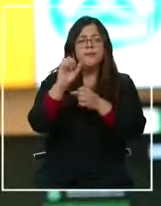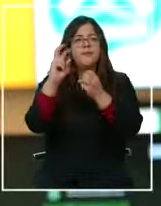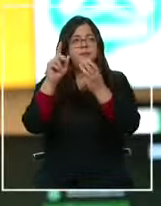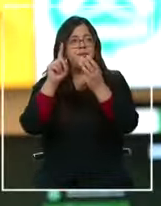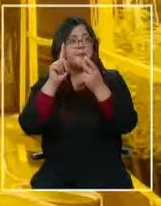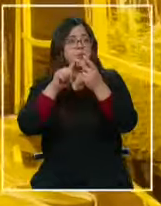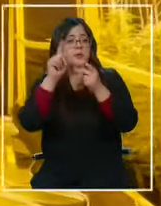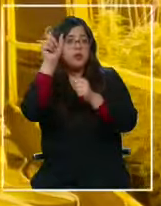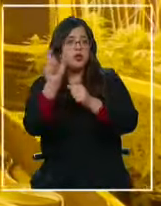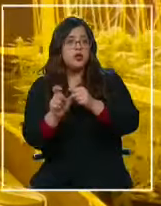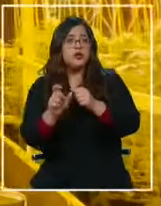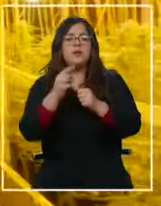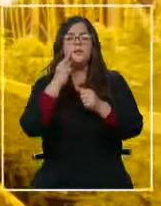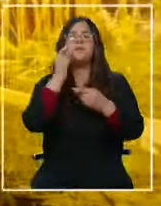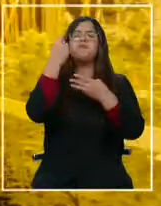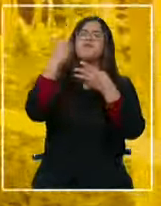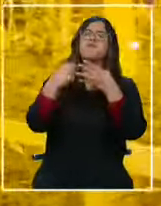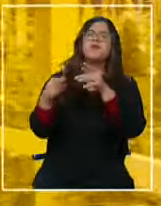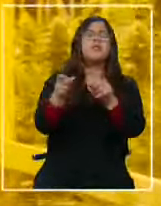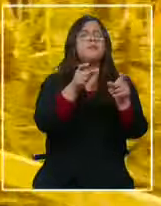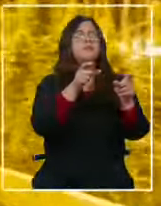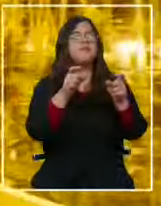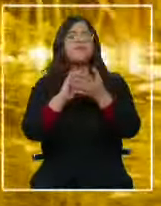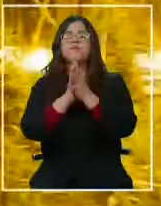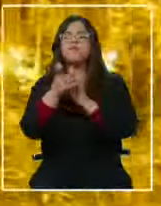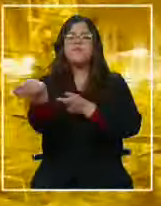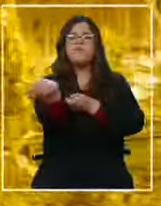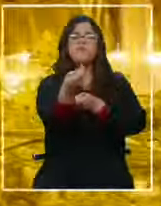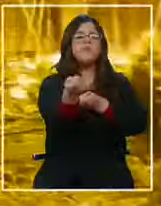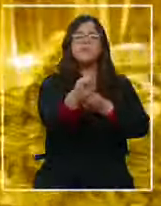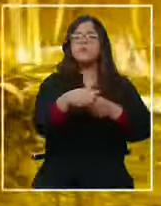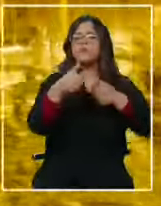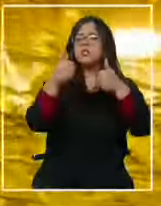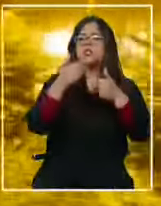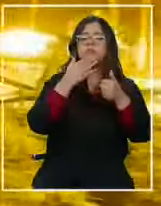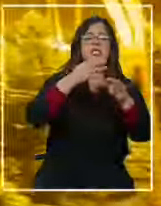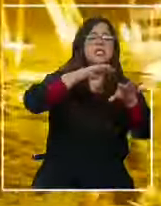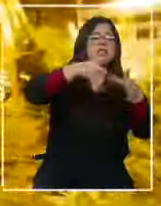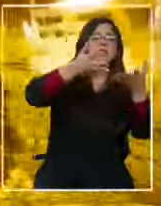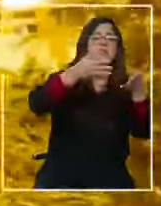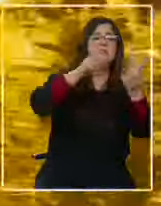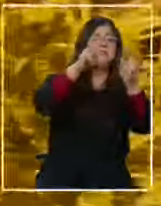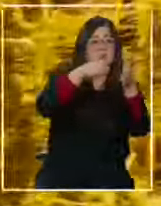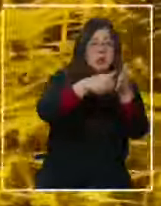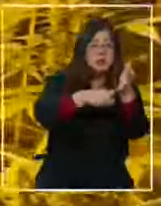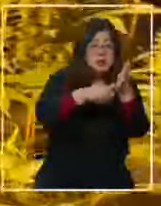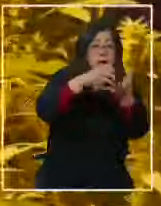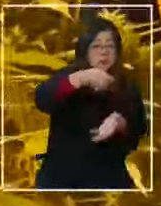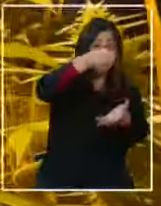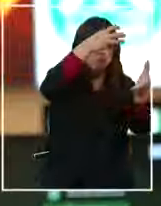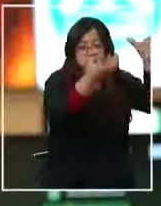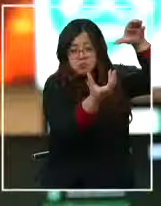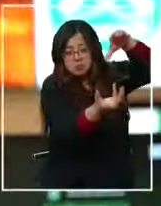chino se encargaba de verificar estas plantas, que estuviesen bien regadas, que se le echara el fertilizante cuando correspondía y